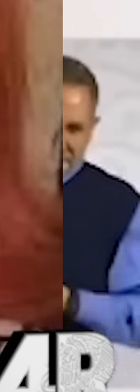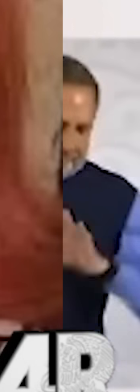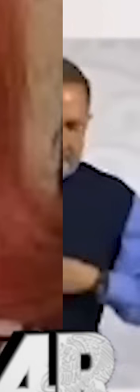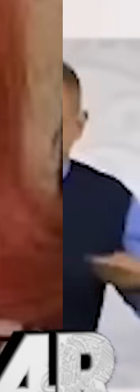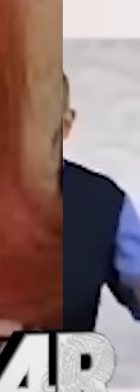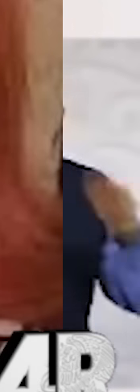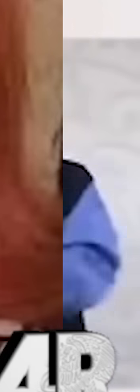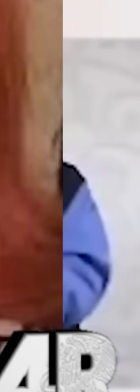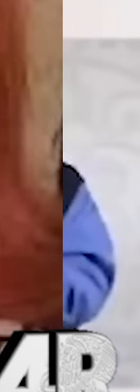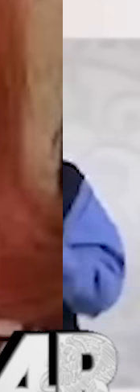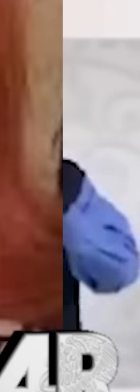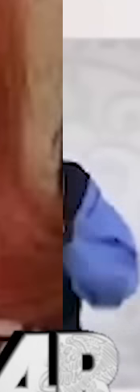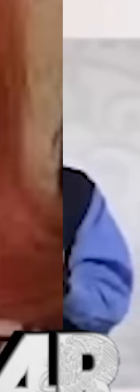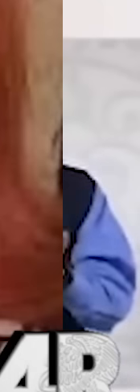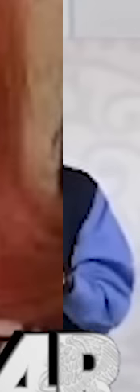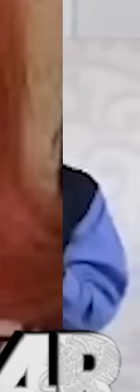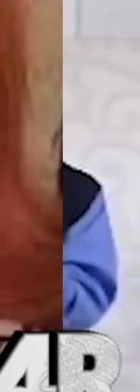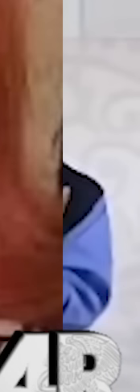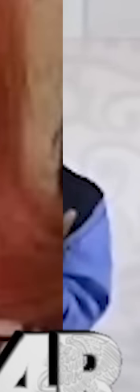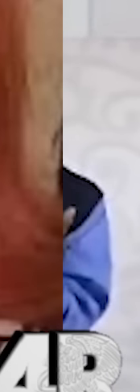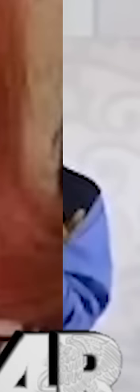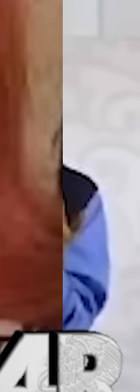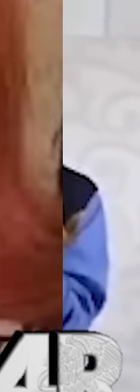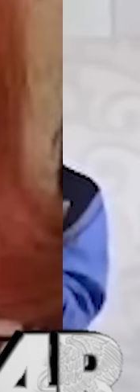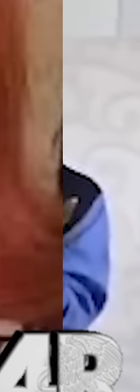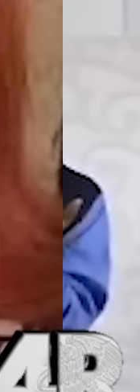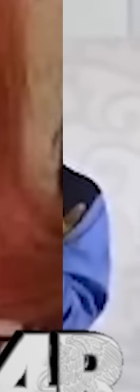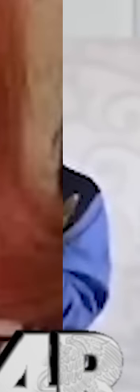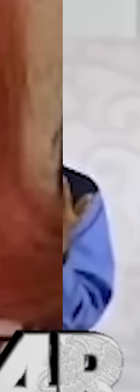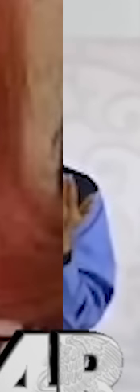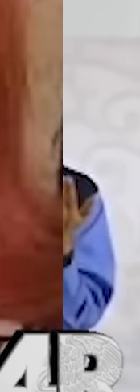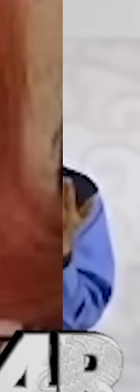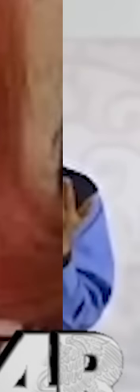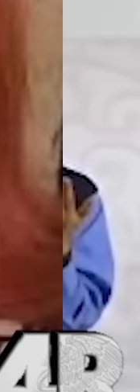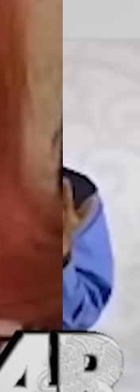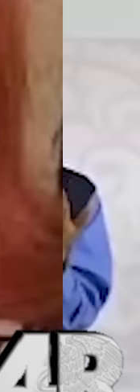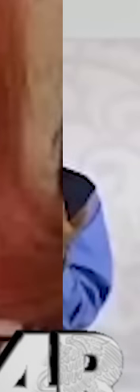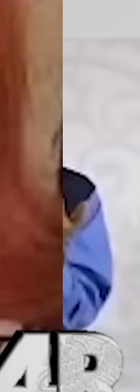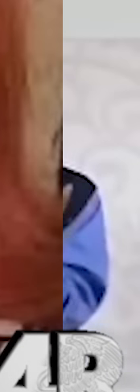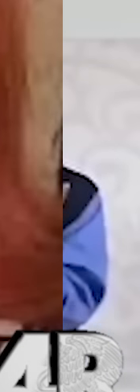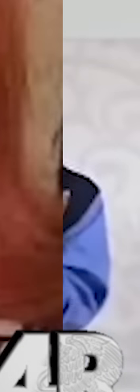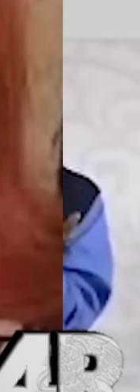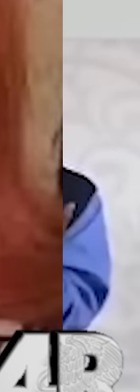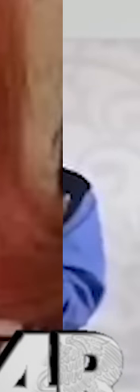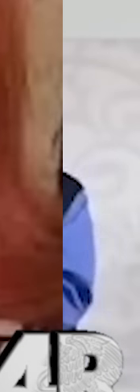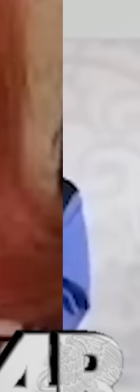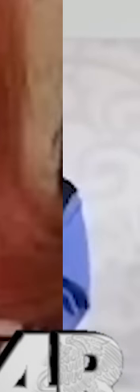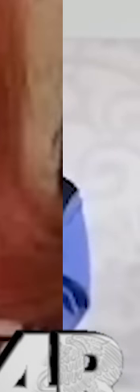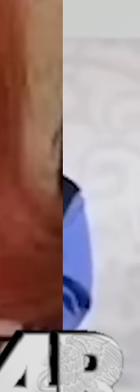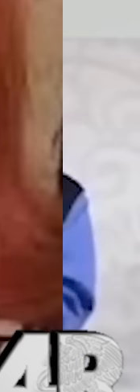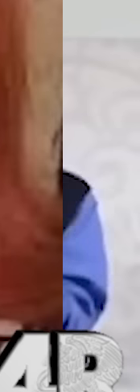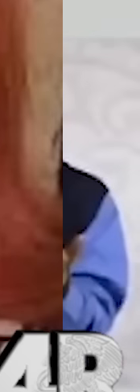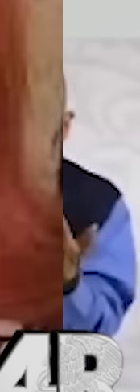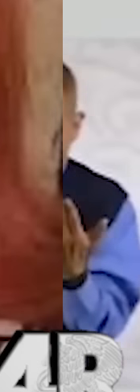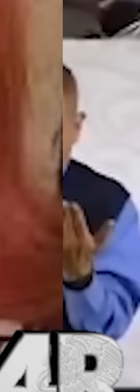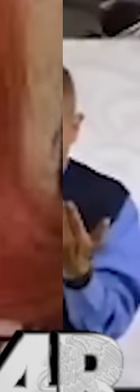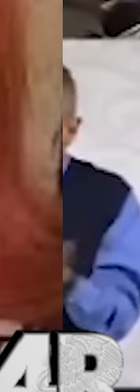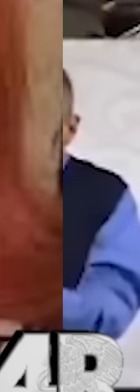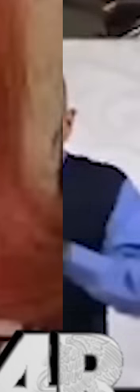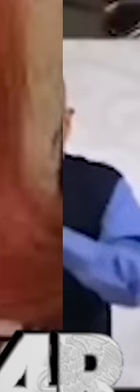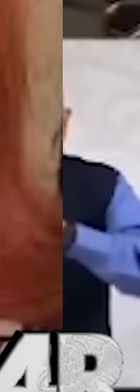Shan bound caerá en desacato y por lo tanto el Ministerio Público tendría cartas para poderle quitar su fuero constitucional y